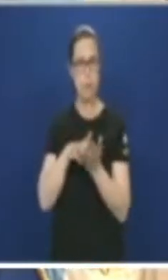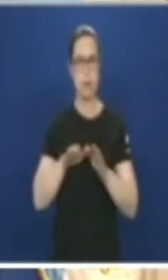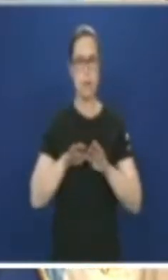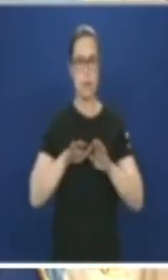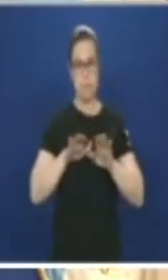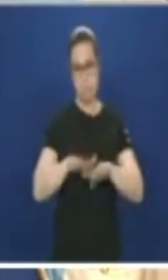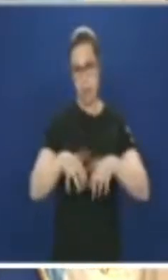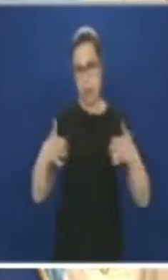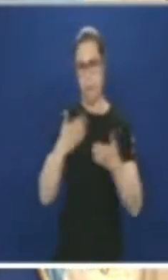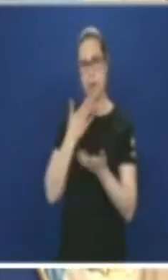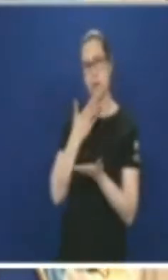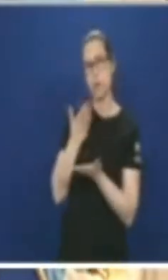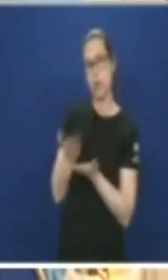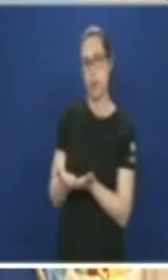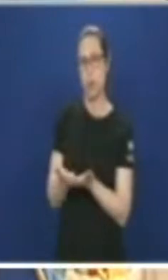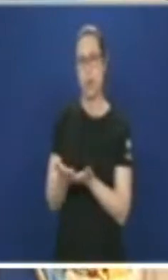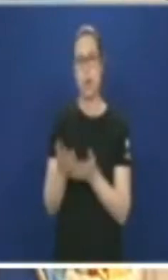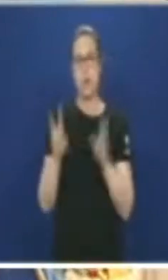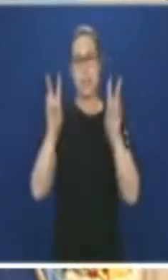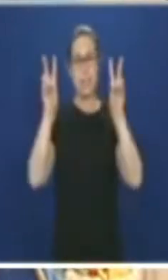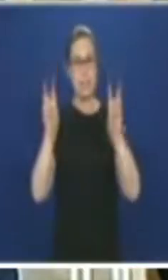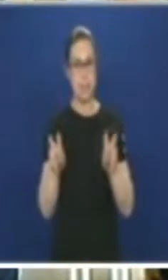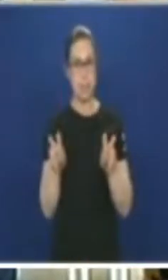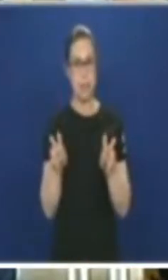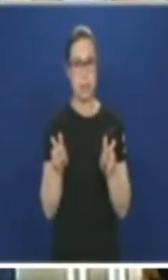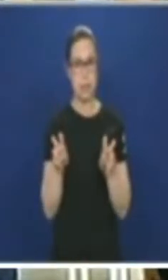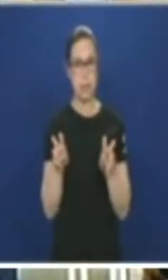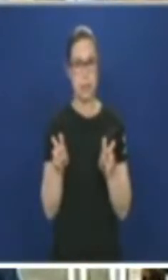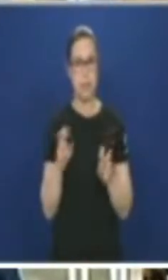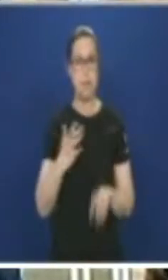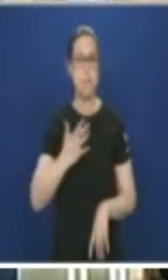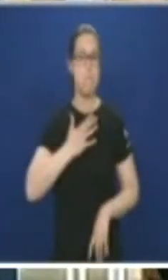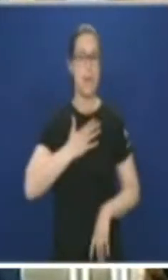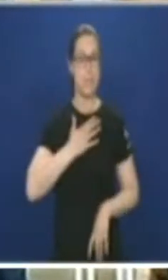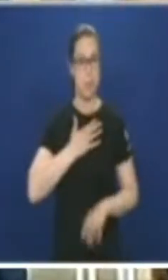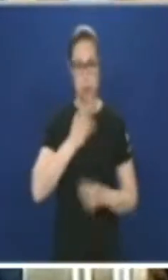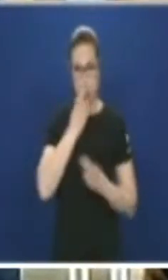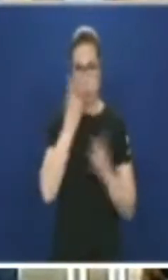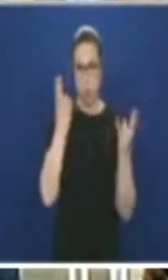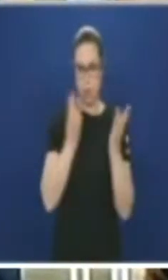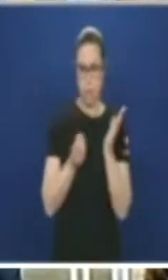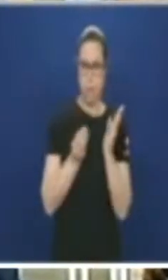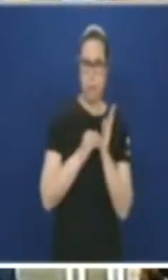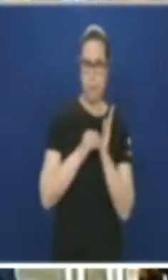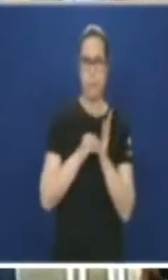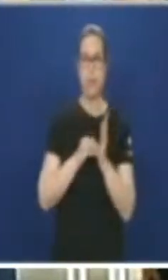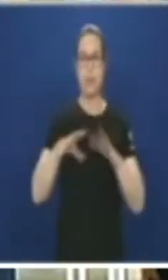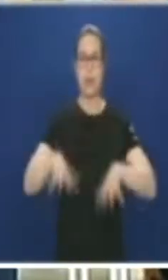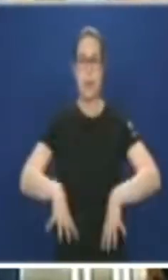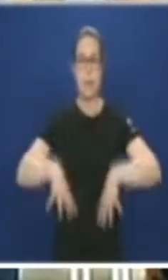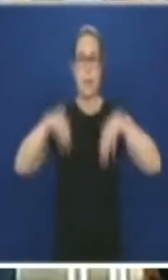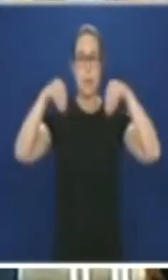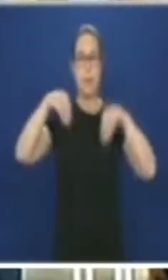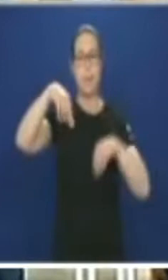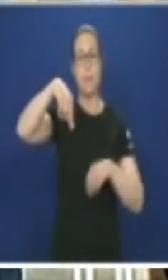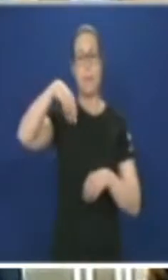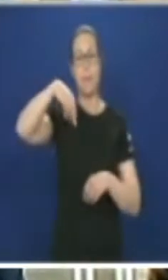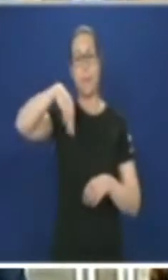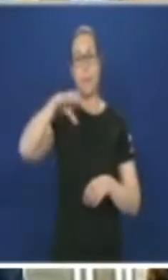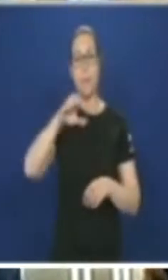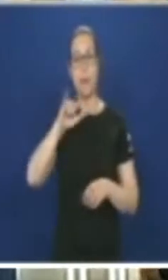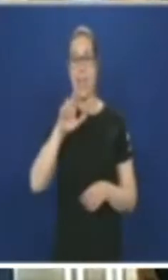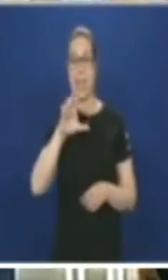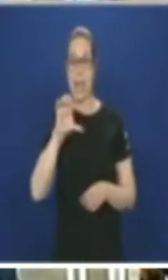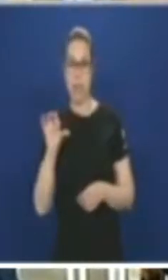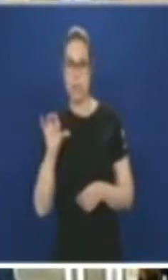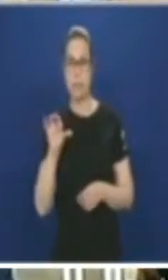Parlamento sobre a posibilidade de incorporar o patrimonio público ás Torres de Meirás. Grazas por